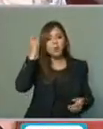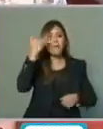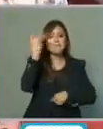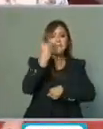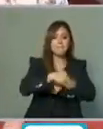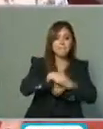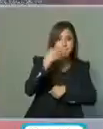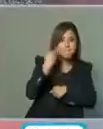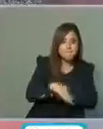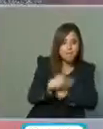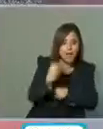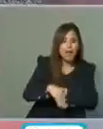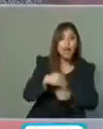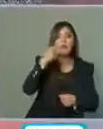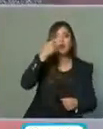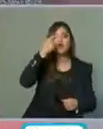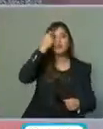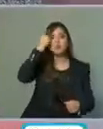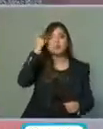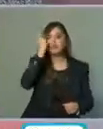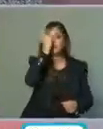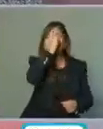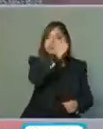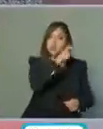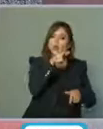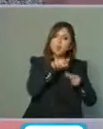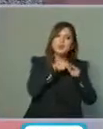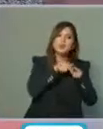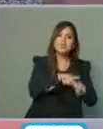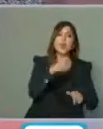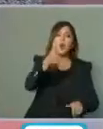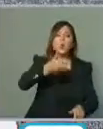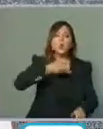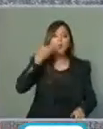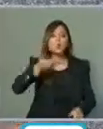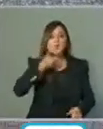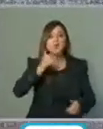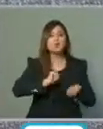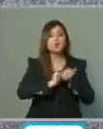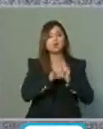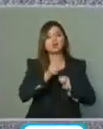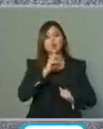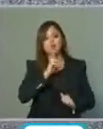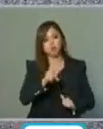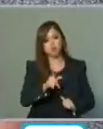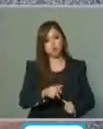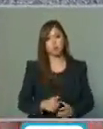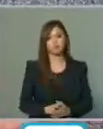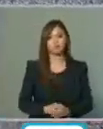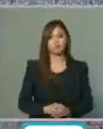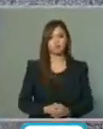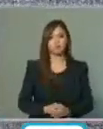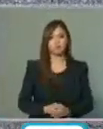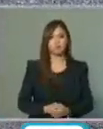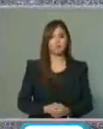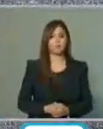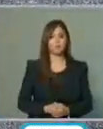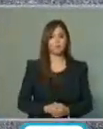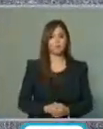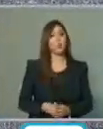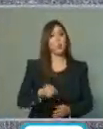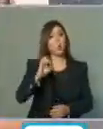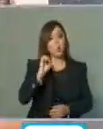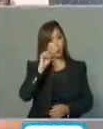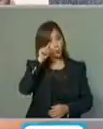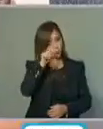temporalmente, pigmentado en la piel, le puedes seguir tú dando y entonces te ve muy O bien tú el ojo. misma puedes hacerlo, ¿no? Ok. Claro, a ver. Te hacen